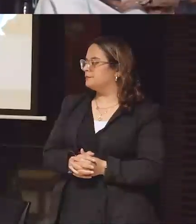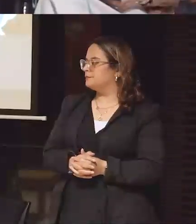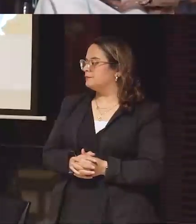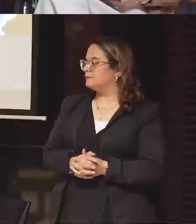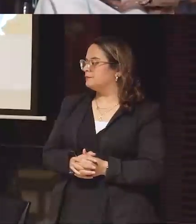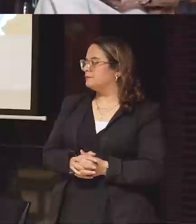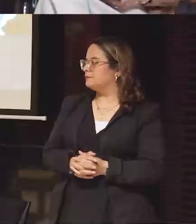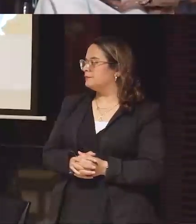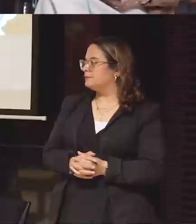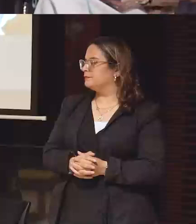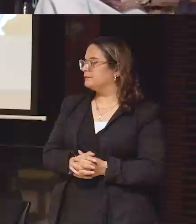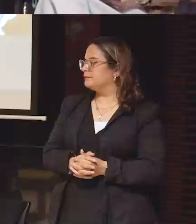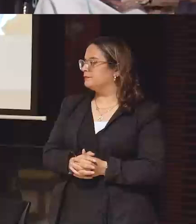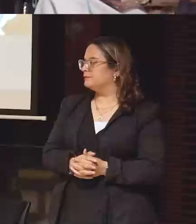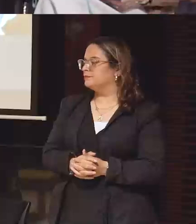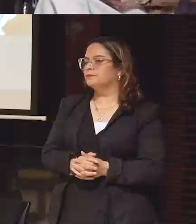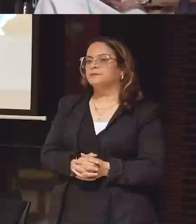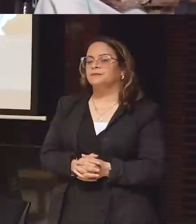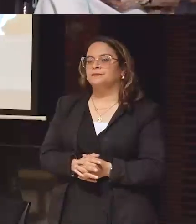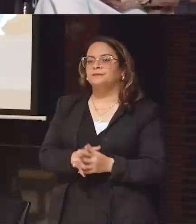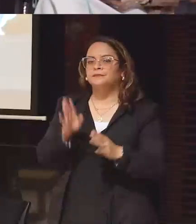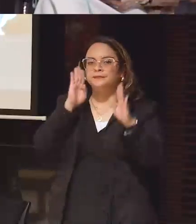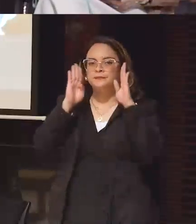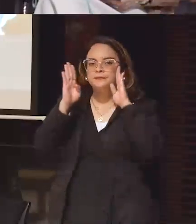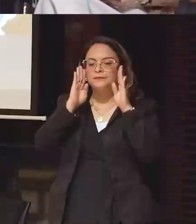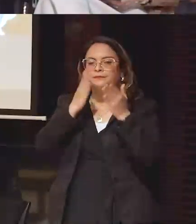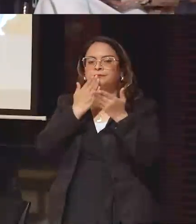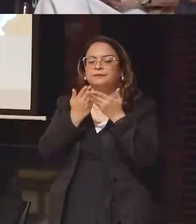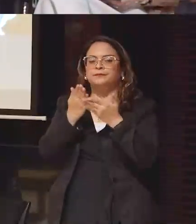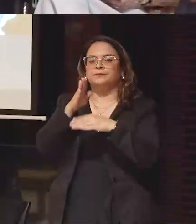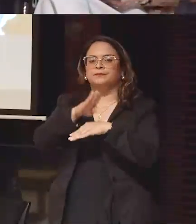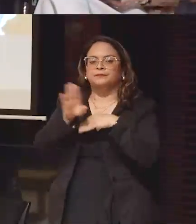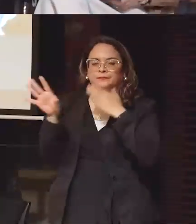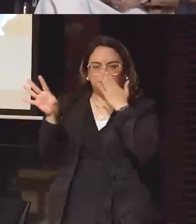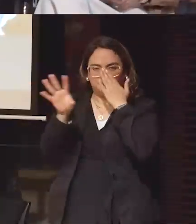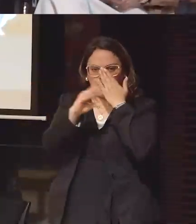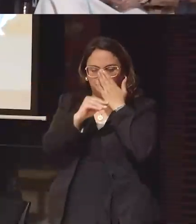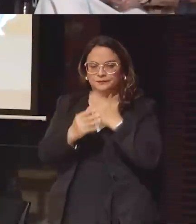Exacto. Bueno, buenas tardes para todos.